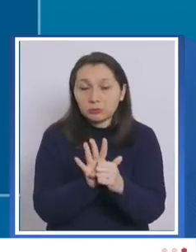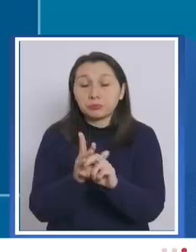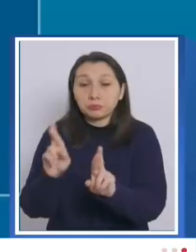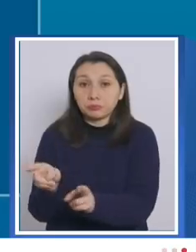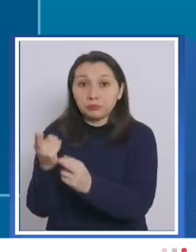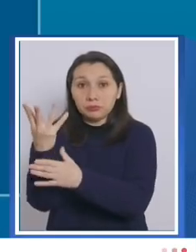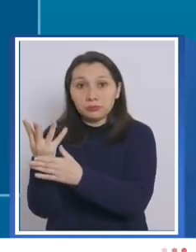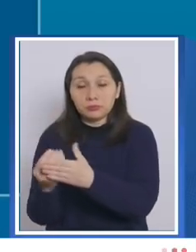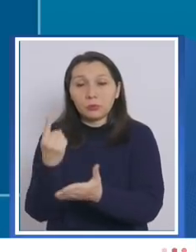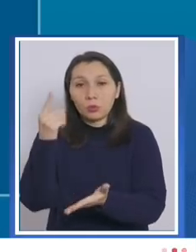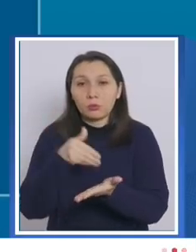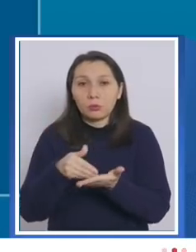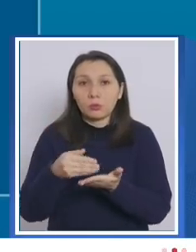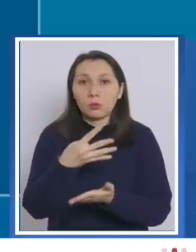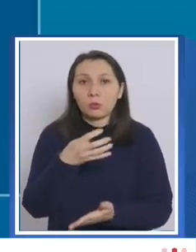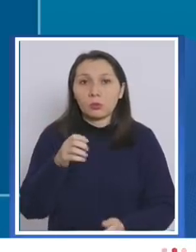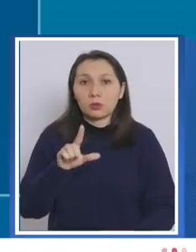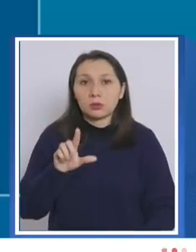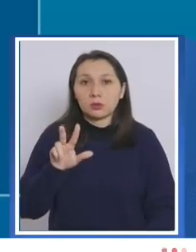recuperados son